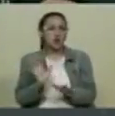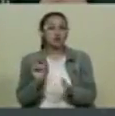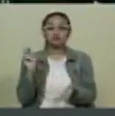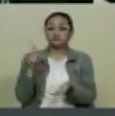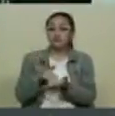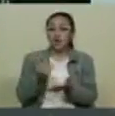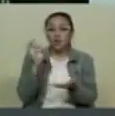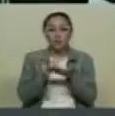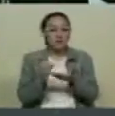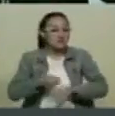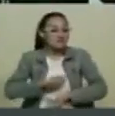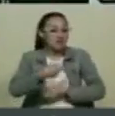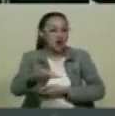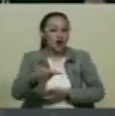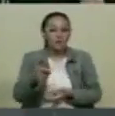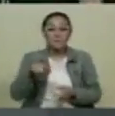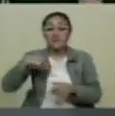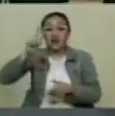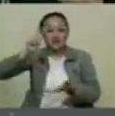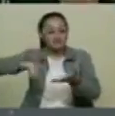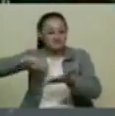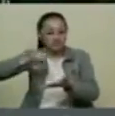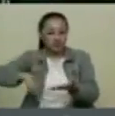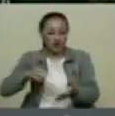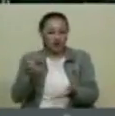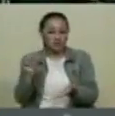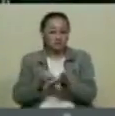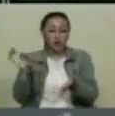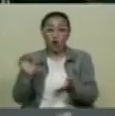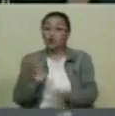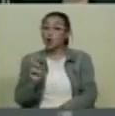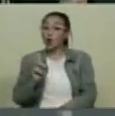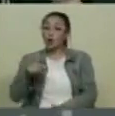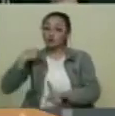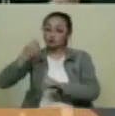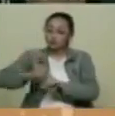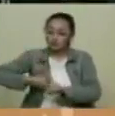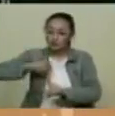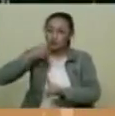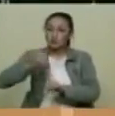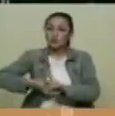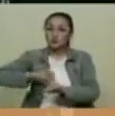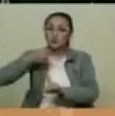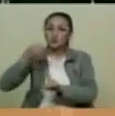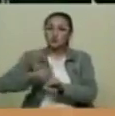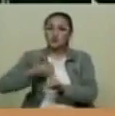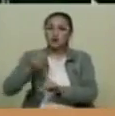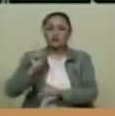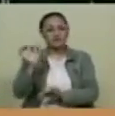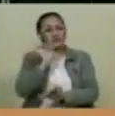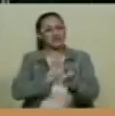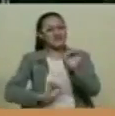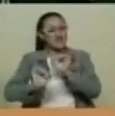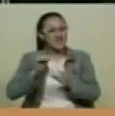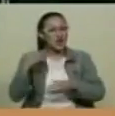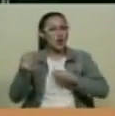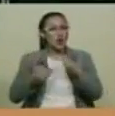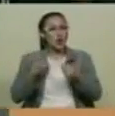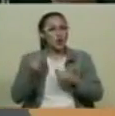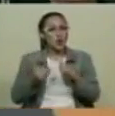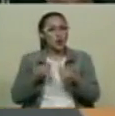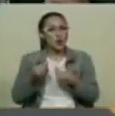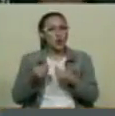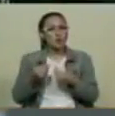introduce un documento y mañana sale firmado. No, esta es una batalla milimétrica, donde hay que defender la configuración de